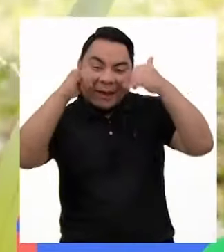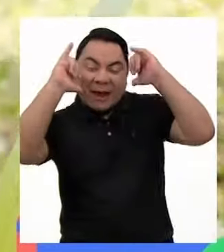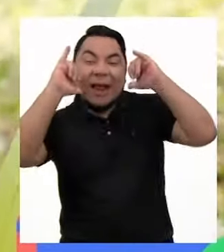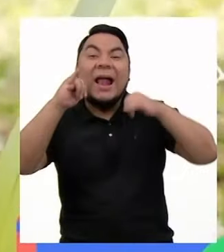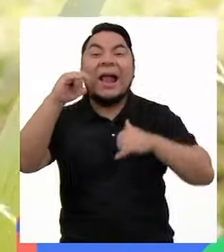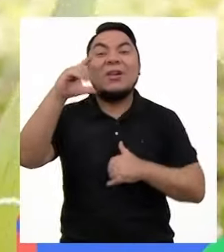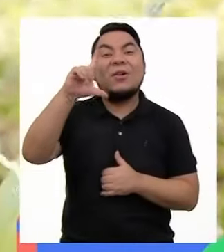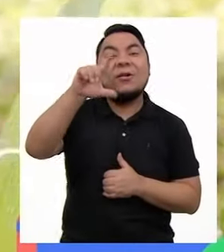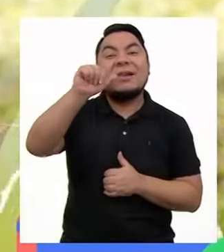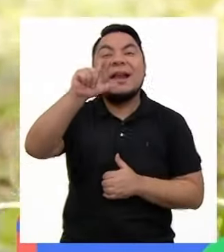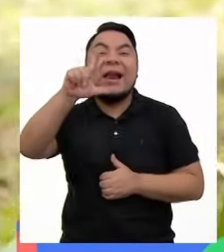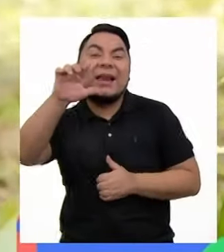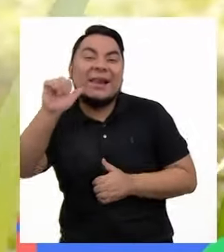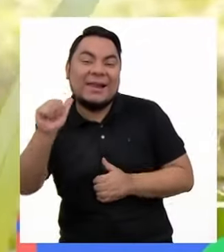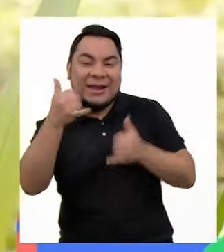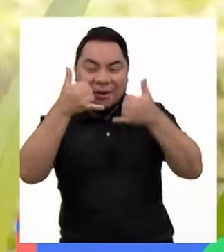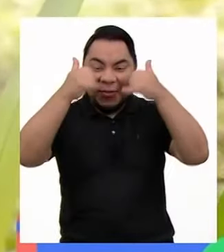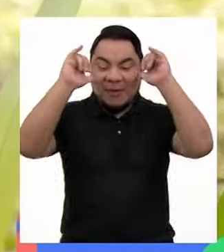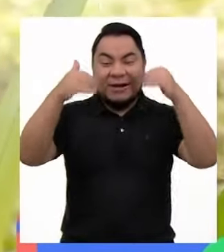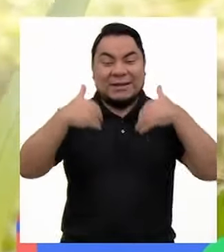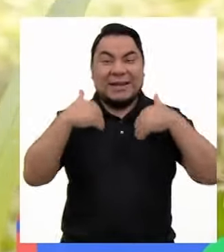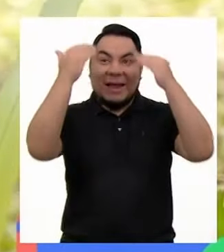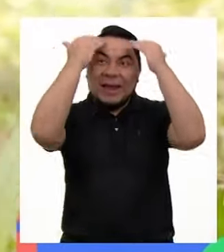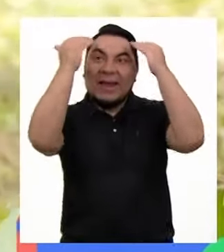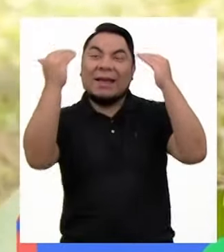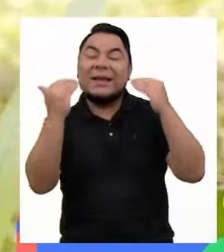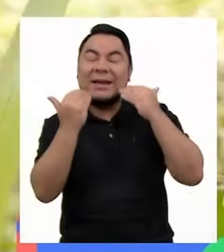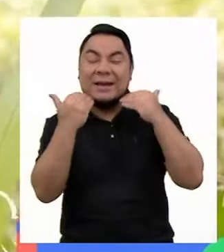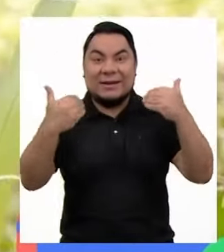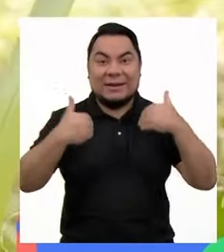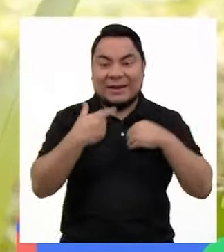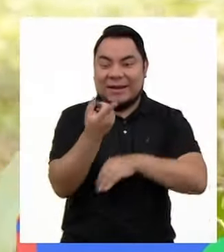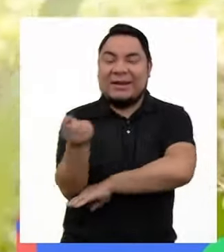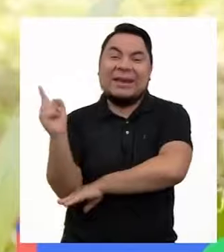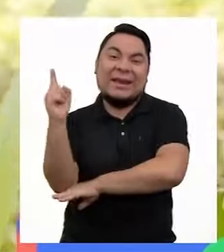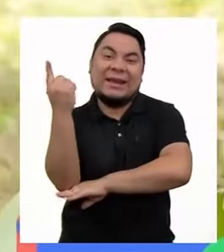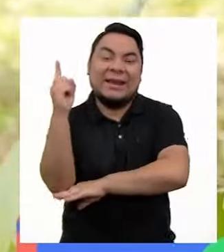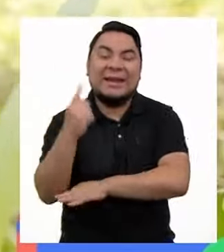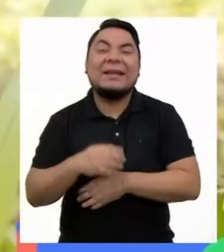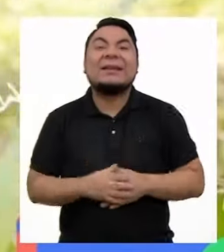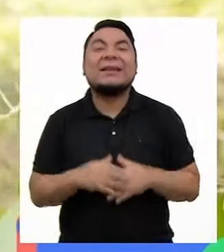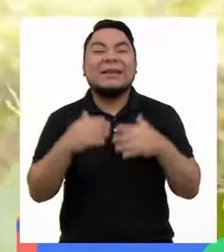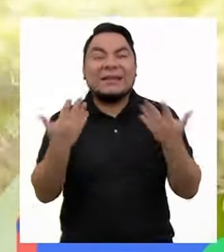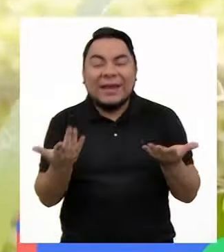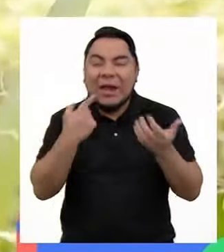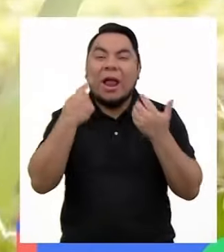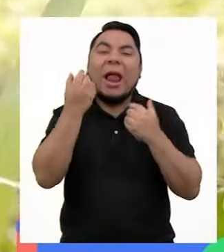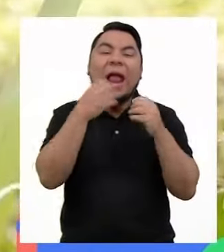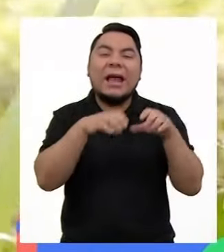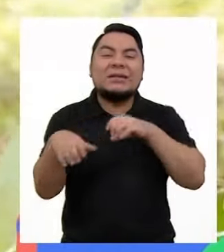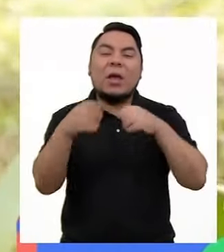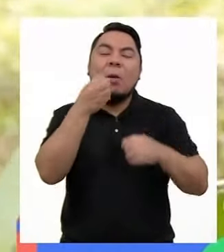la vaca Lola, tiene cabeza y tiene cola y hace mu.